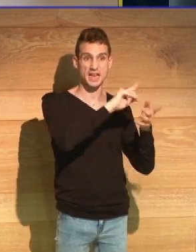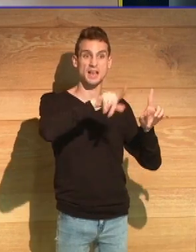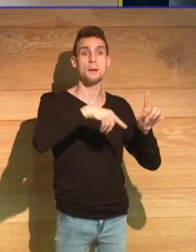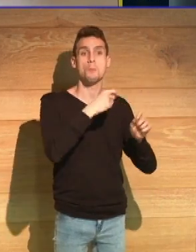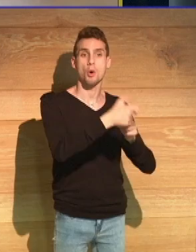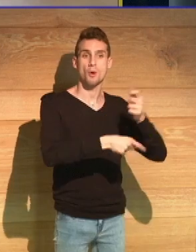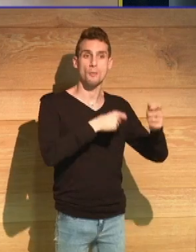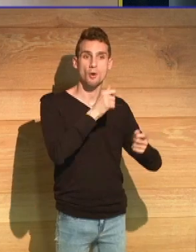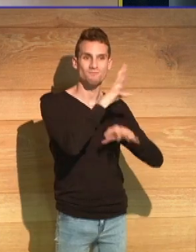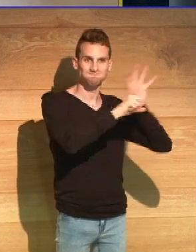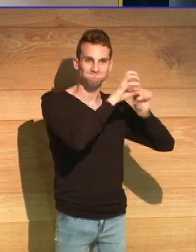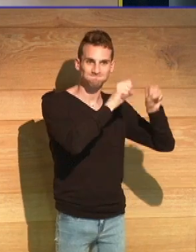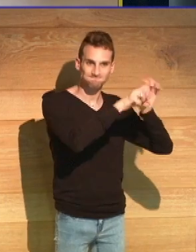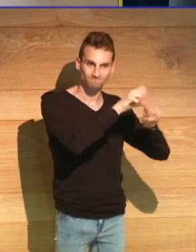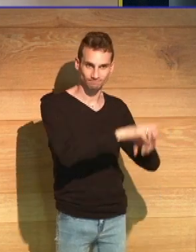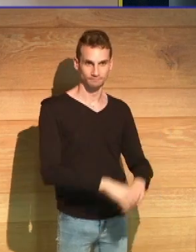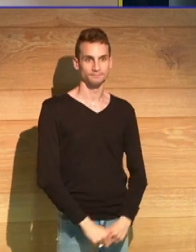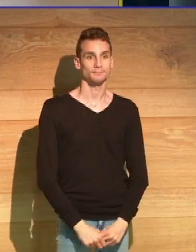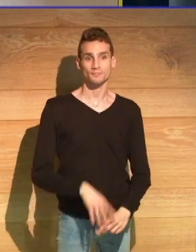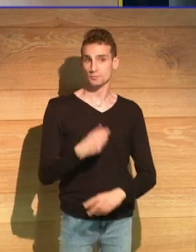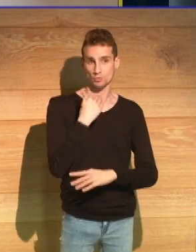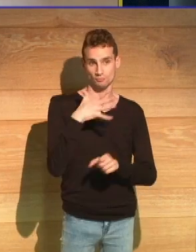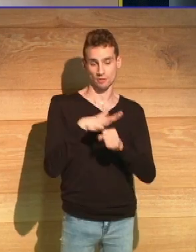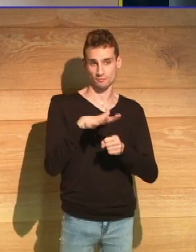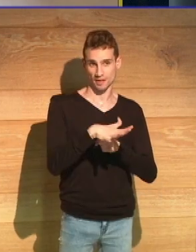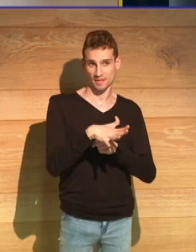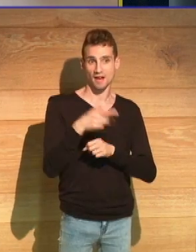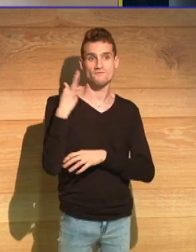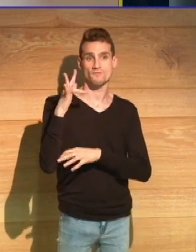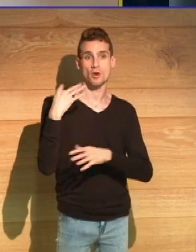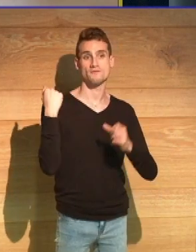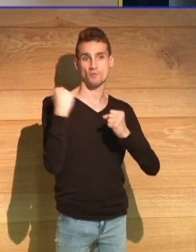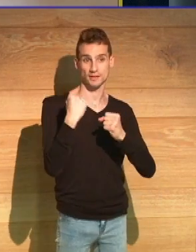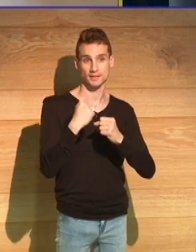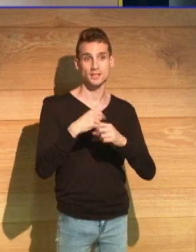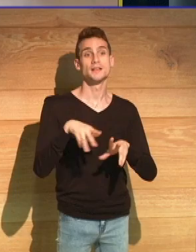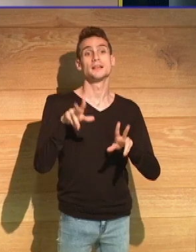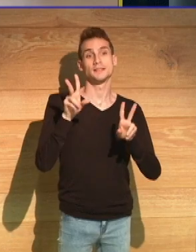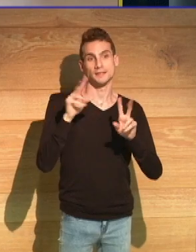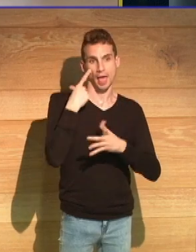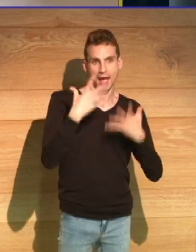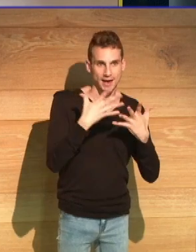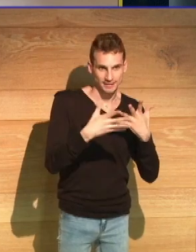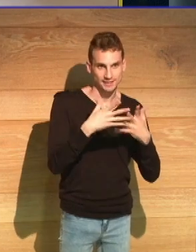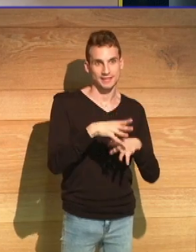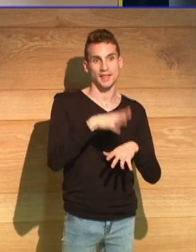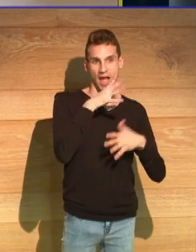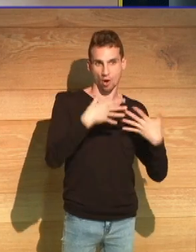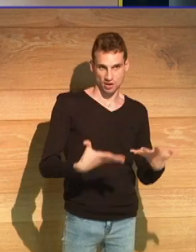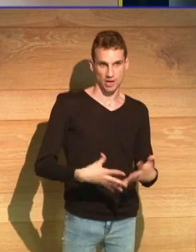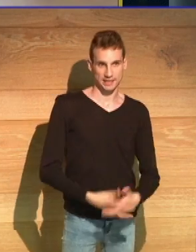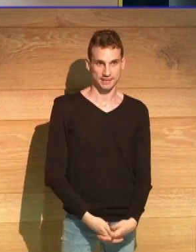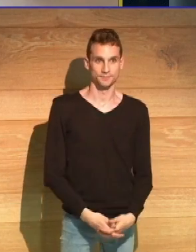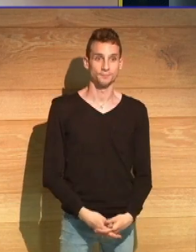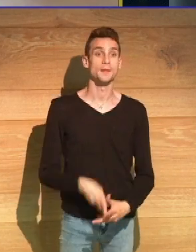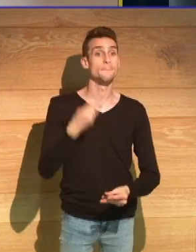depredadores. Eso creo que es una influencia muy fuerte de Fuller sobre arquitectos, artistas y diseñadores del mundo de hoy, ¿no?